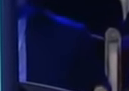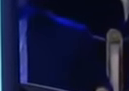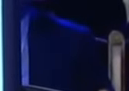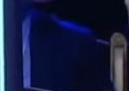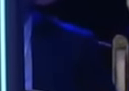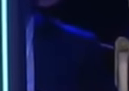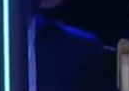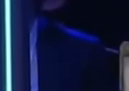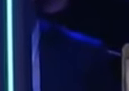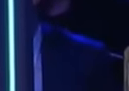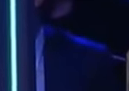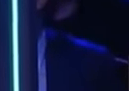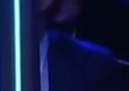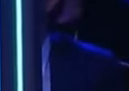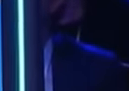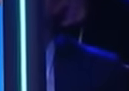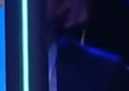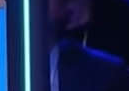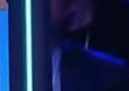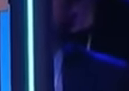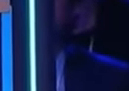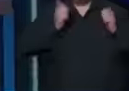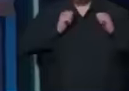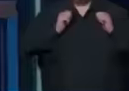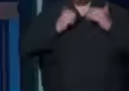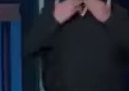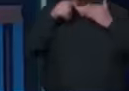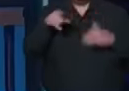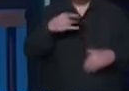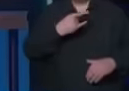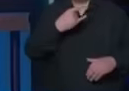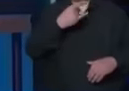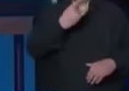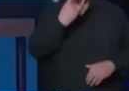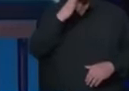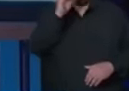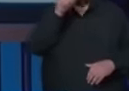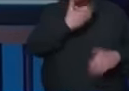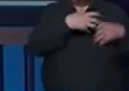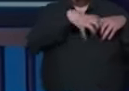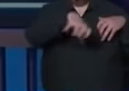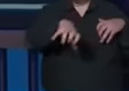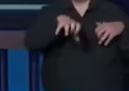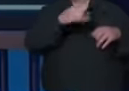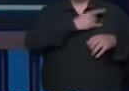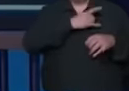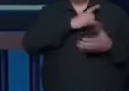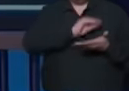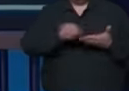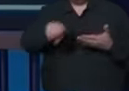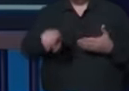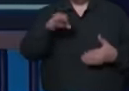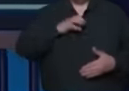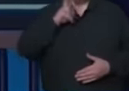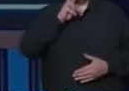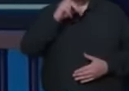Muchas gracias por esperarnos. Seguimos en la Facultad de Derecho de la Universidad de Buenos Aires con el debate presidencial 2023, segunda